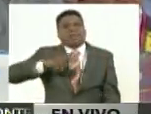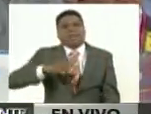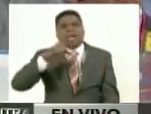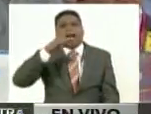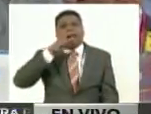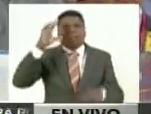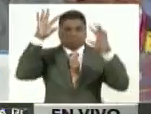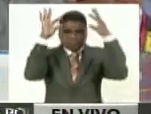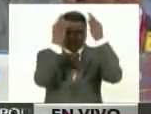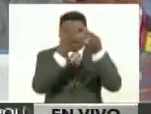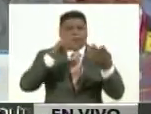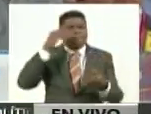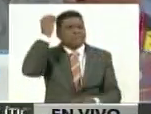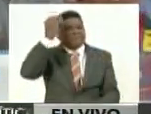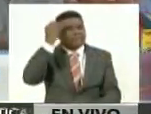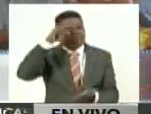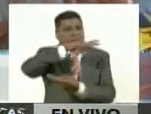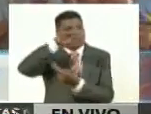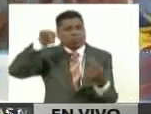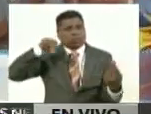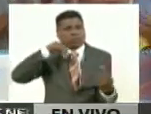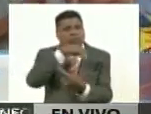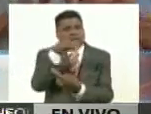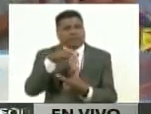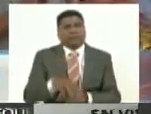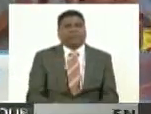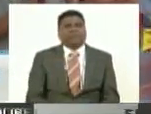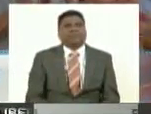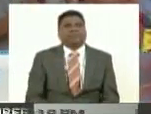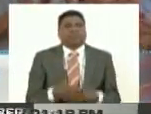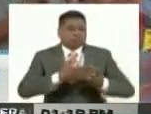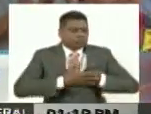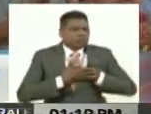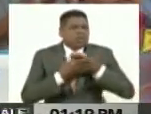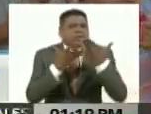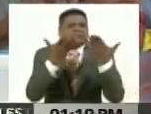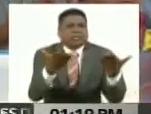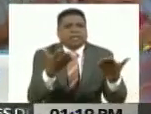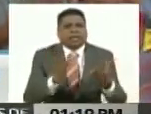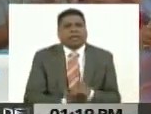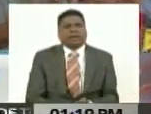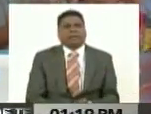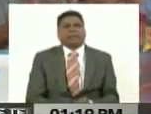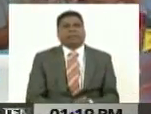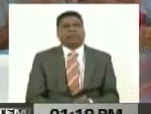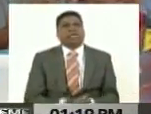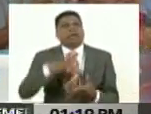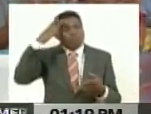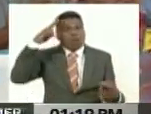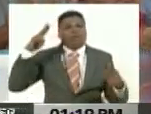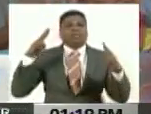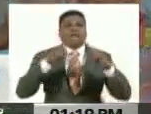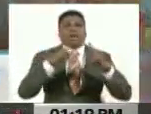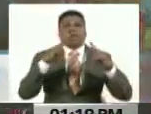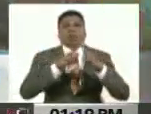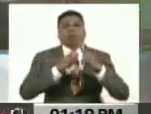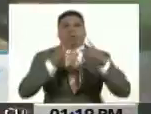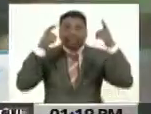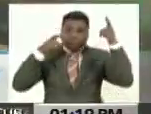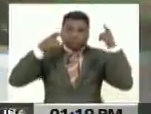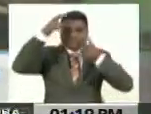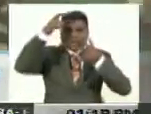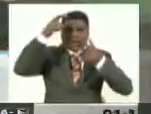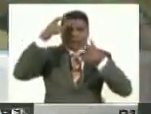y su pensamiento revolucionario, con su entrega. Y fue reconocido por el comandante Hugo Chávez.